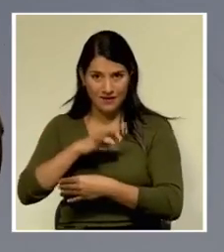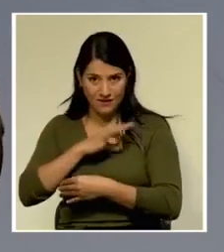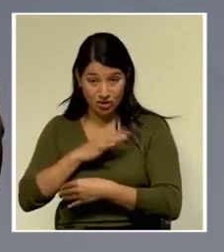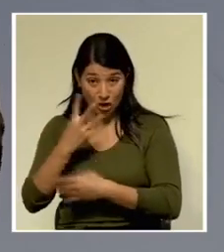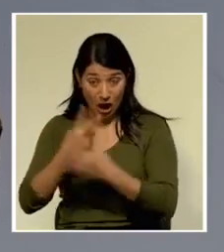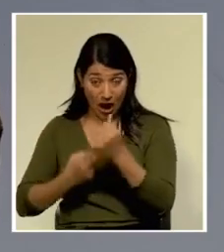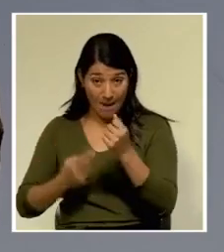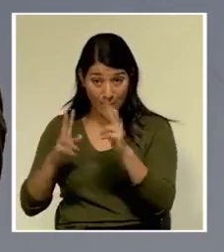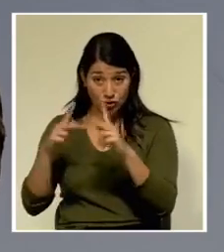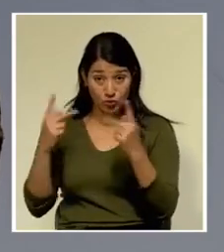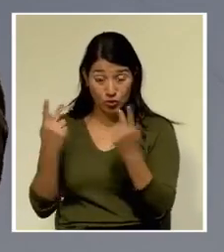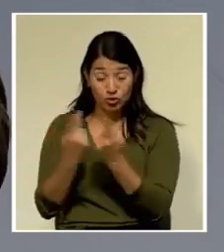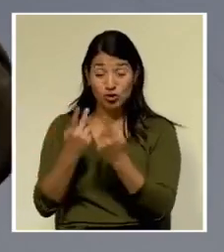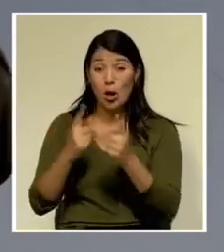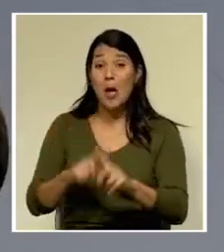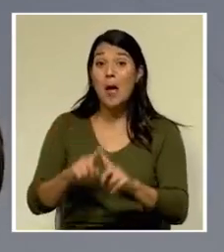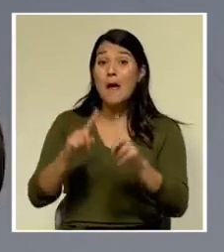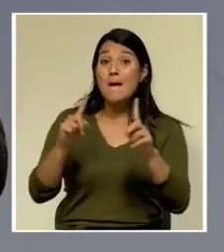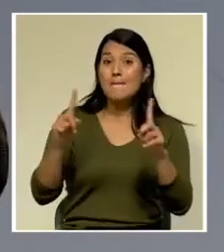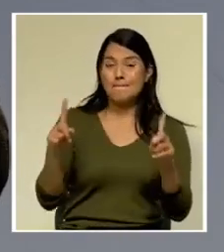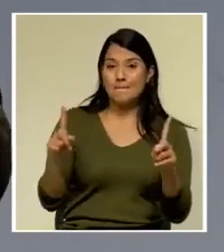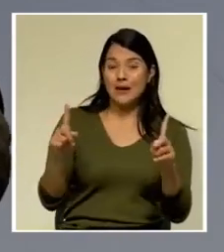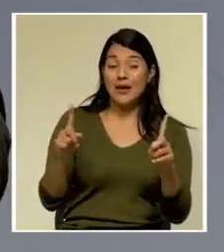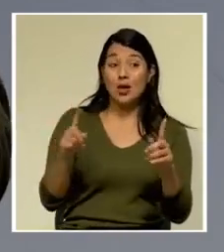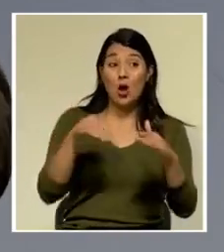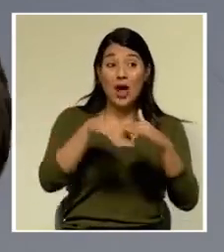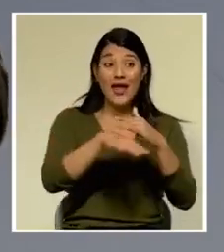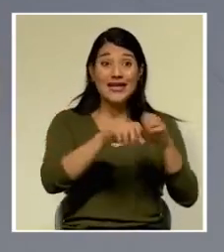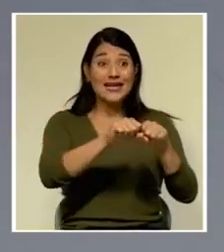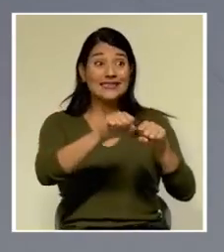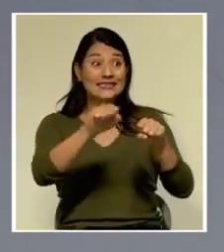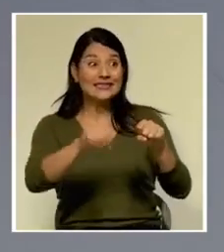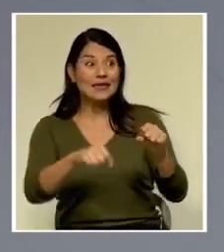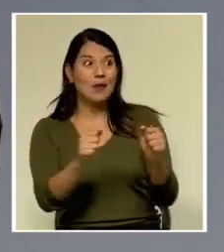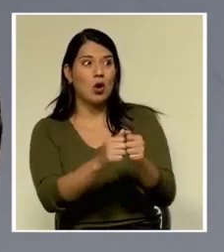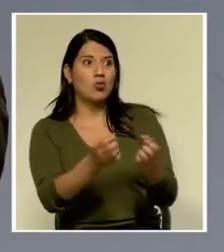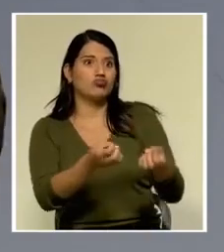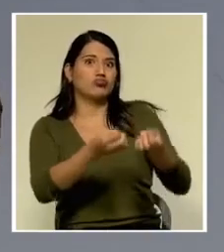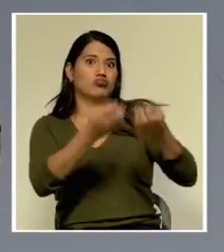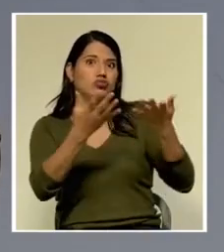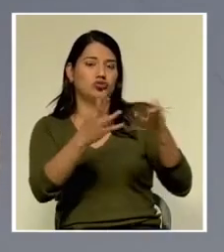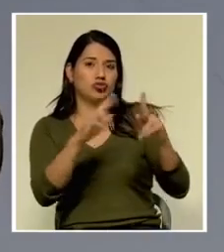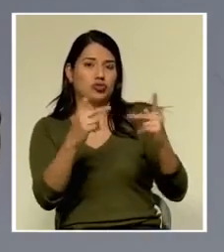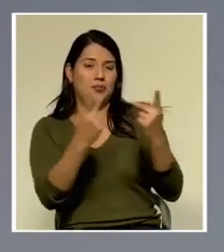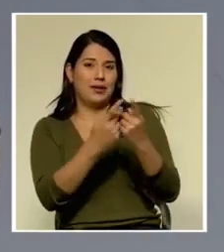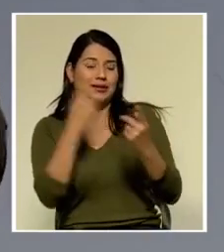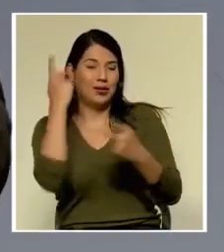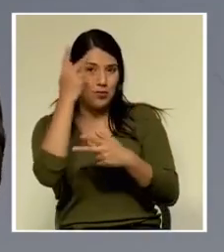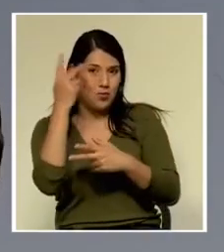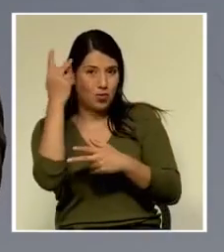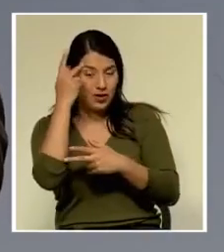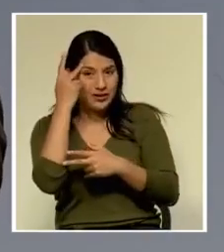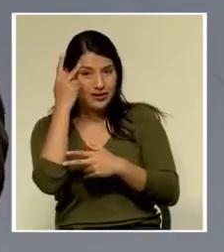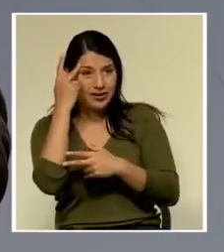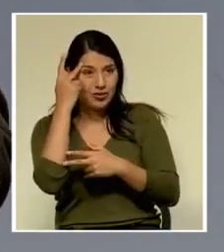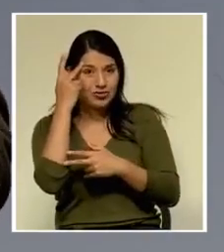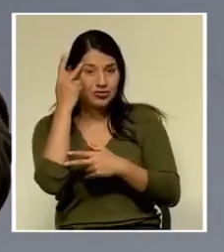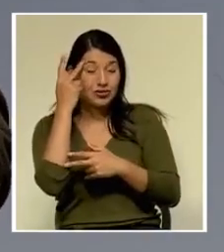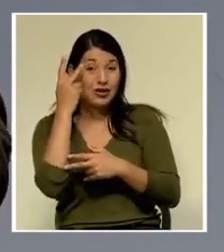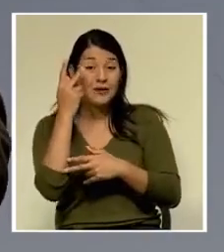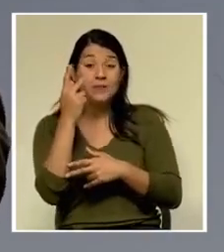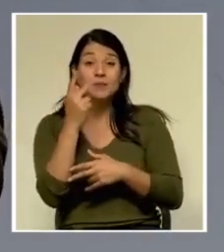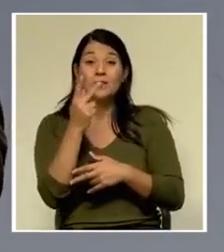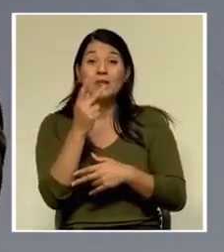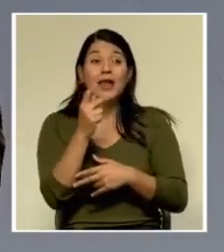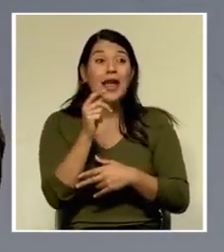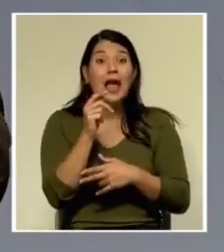sistema de partidos políticos, que hoy nos ofrece una morfología multipartidista o pluralista,